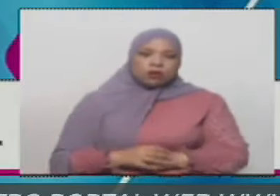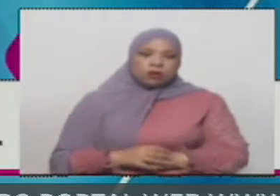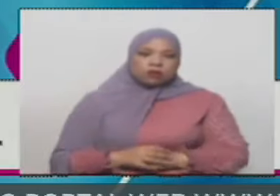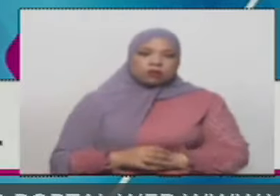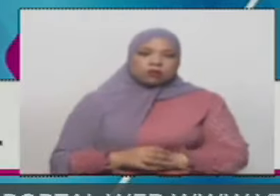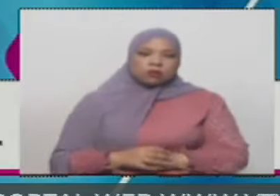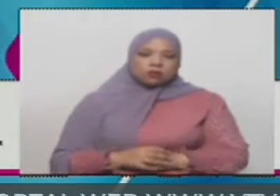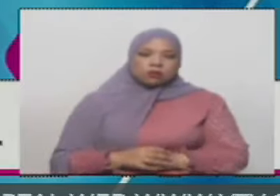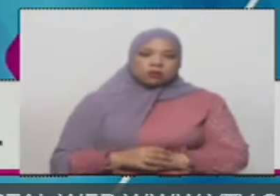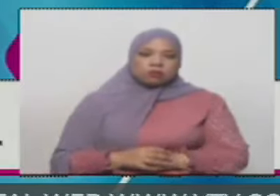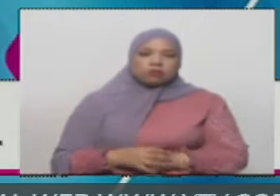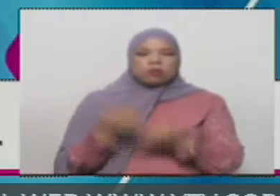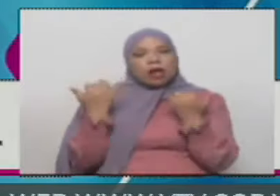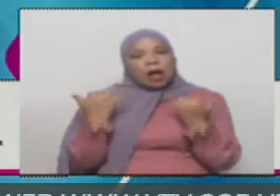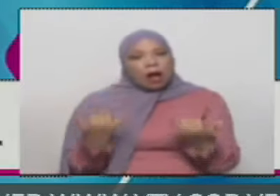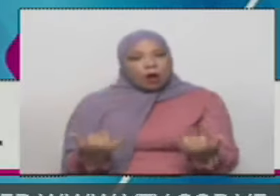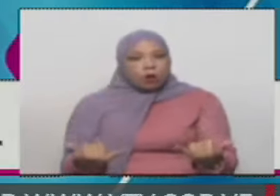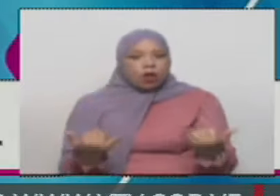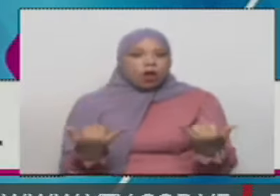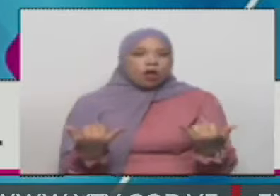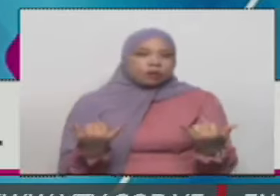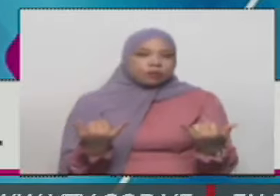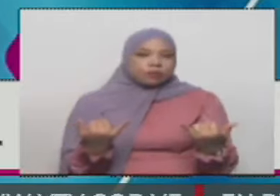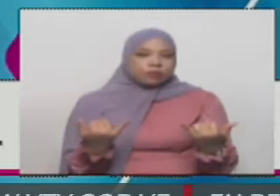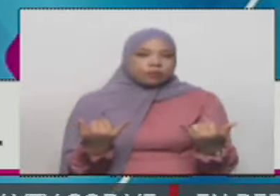entre los que nos llega ahora por aquí.